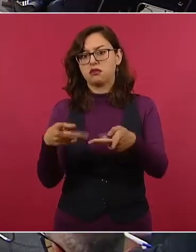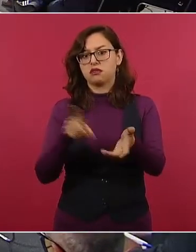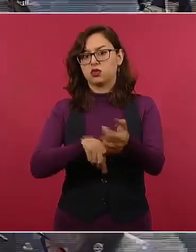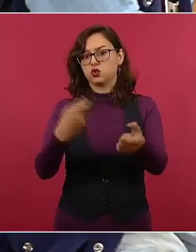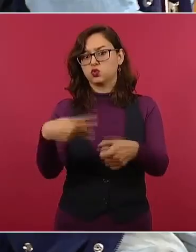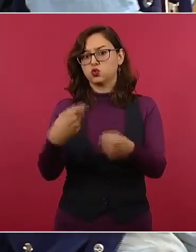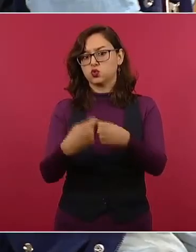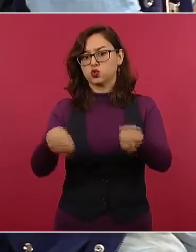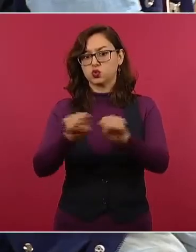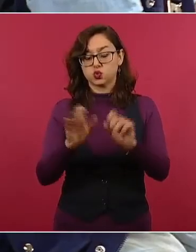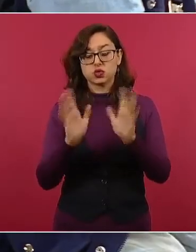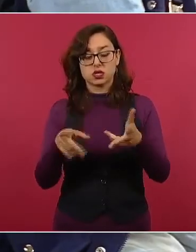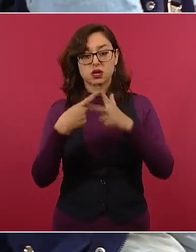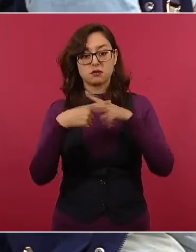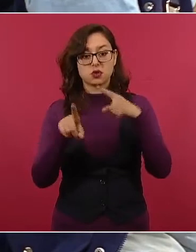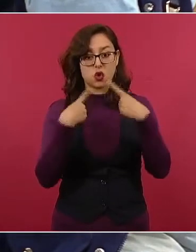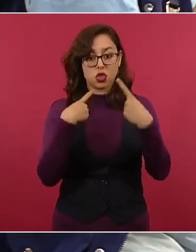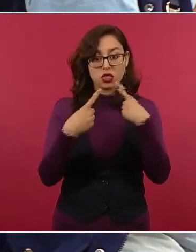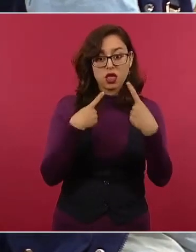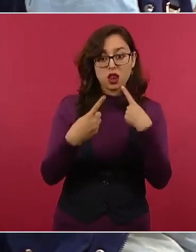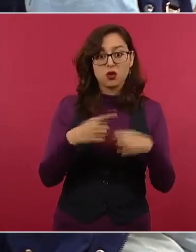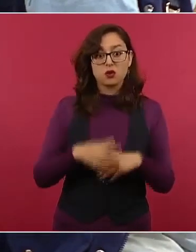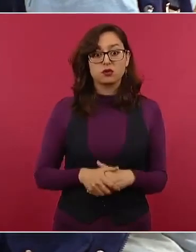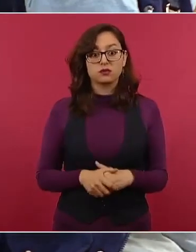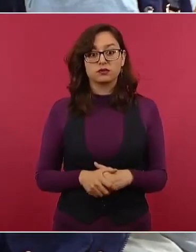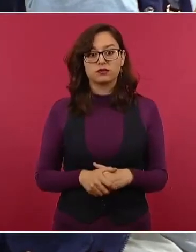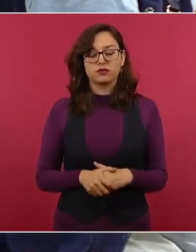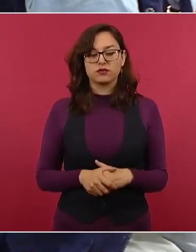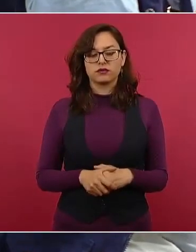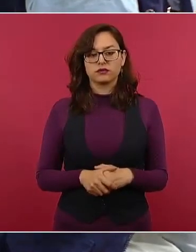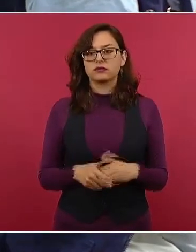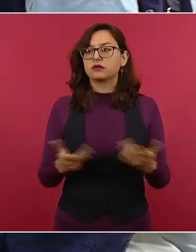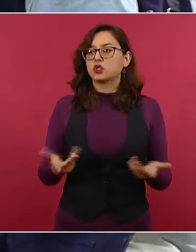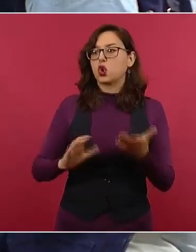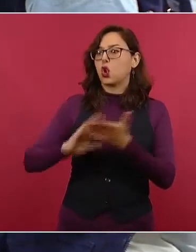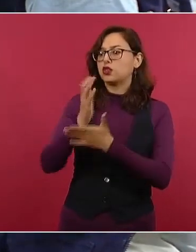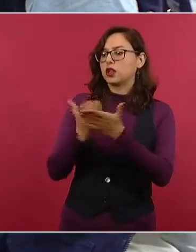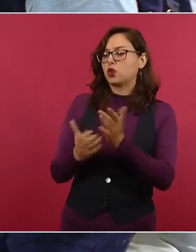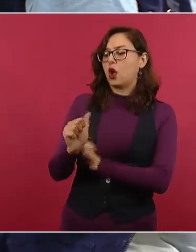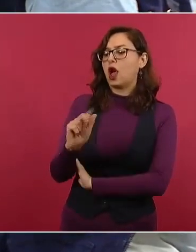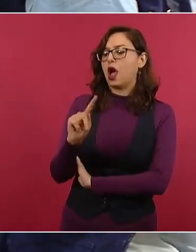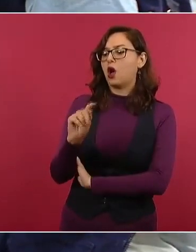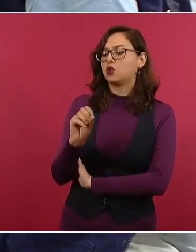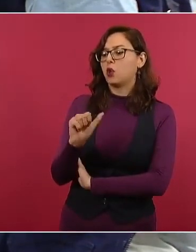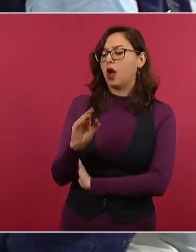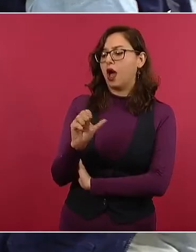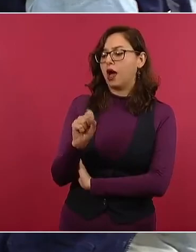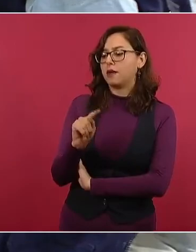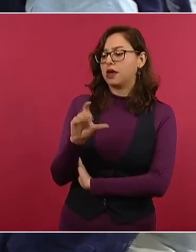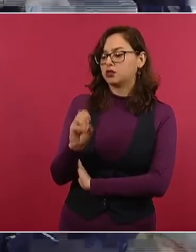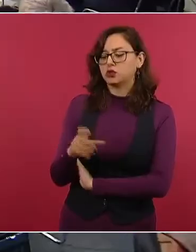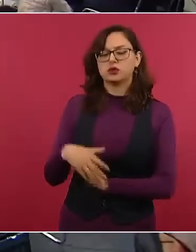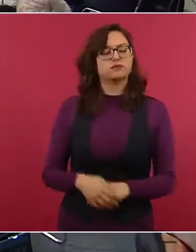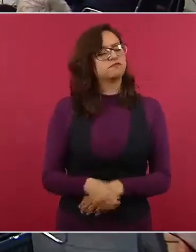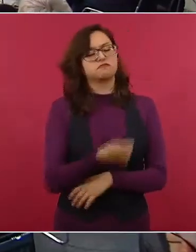el avance de estos diálogos. Lo de... Los contratos de autoabasto que se iban a tener en la Secretaría de Gobernación. Todavía